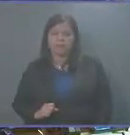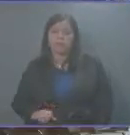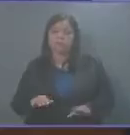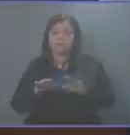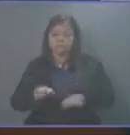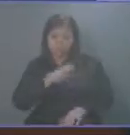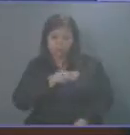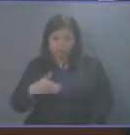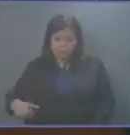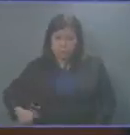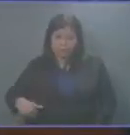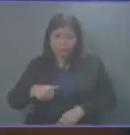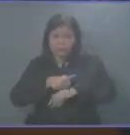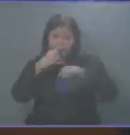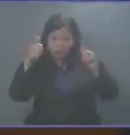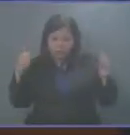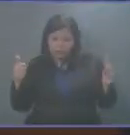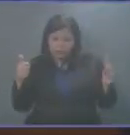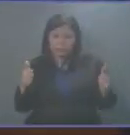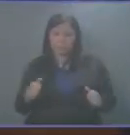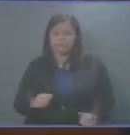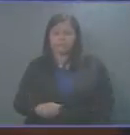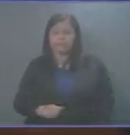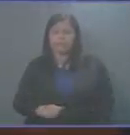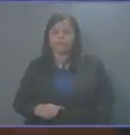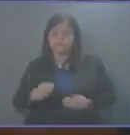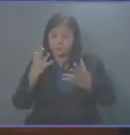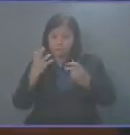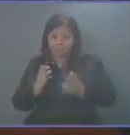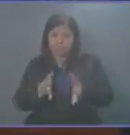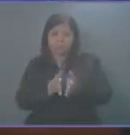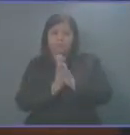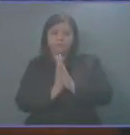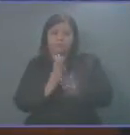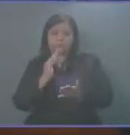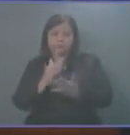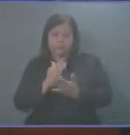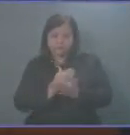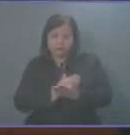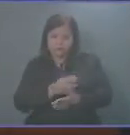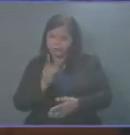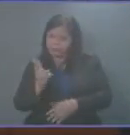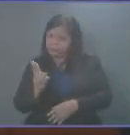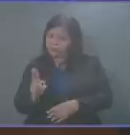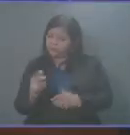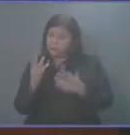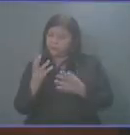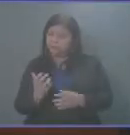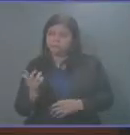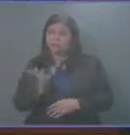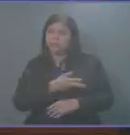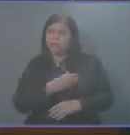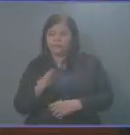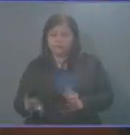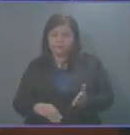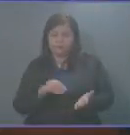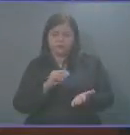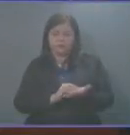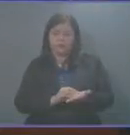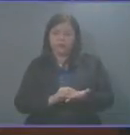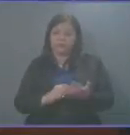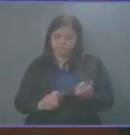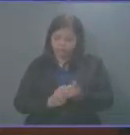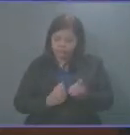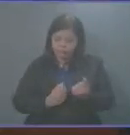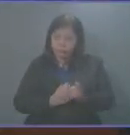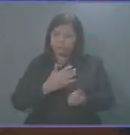Gracias, presidente. Buenos días, colegas diputados. Para solicitarle también en el mismo sentido que se me incorpore en la pieza para que se le